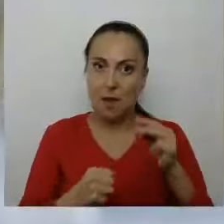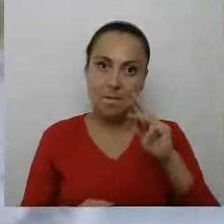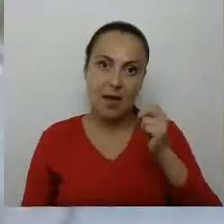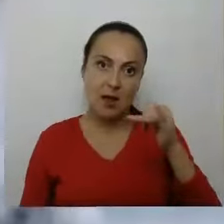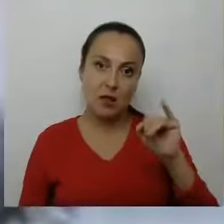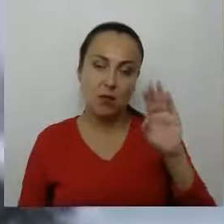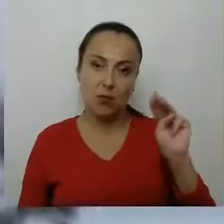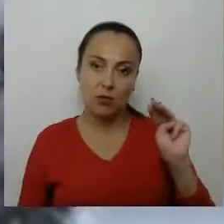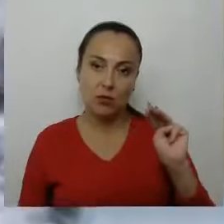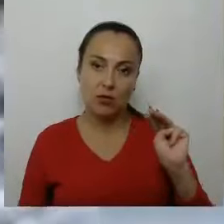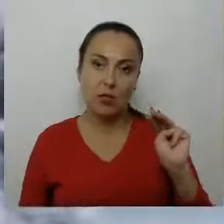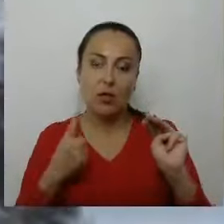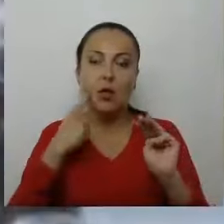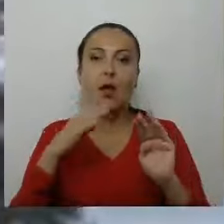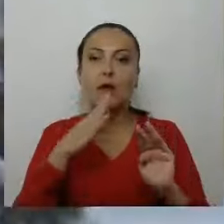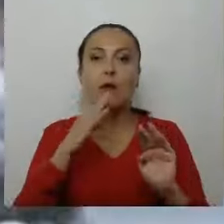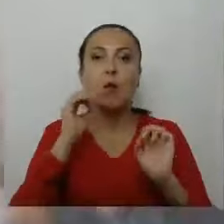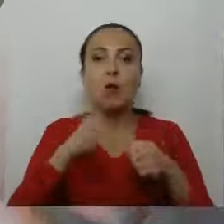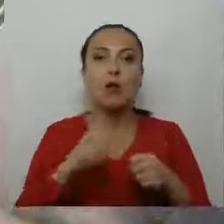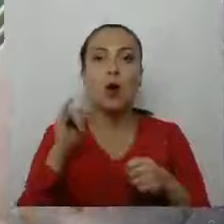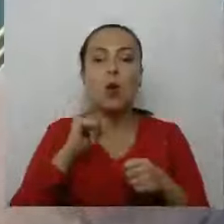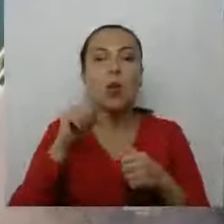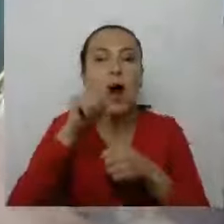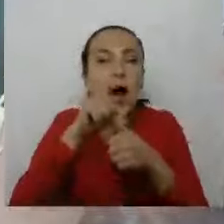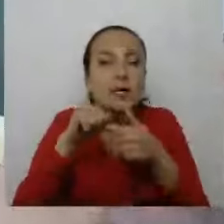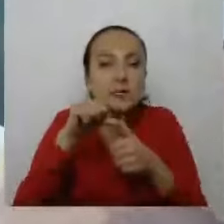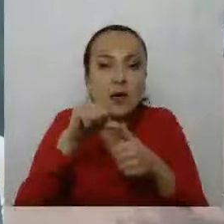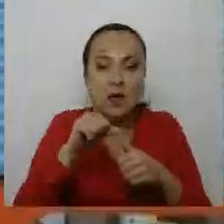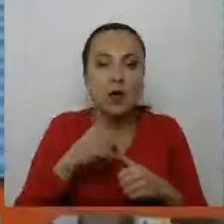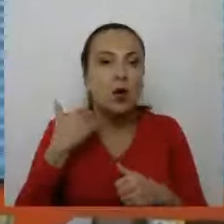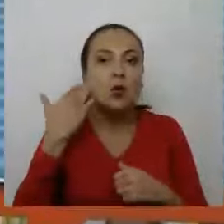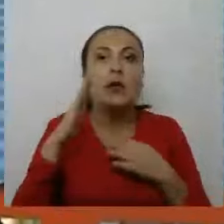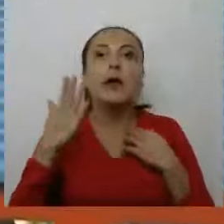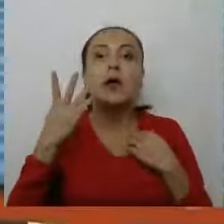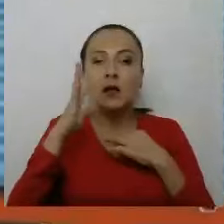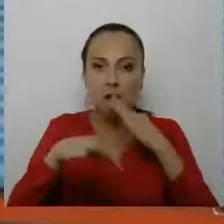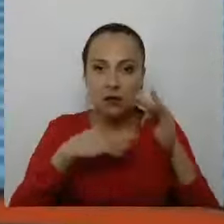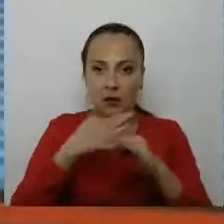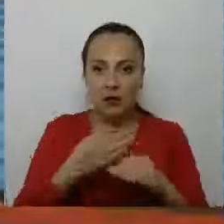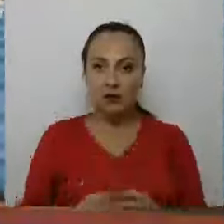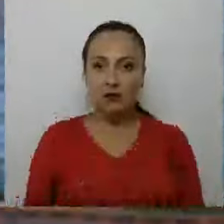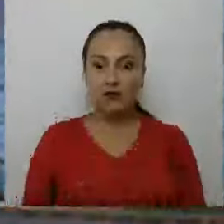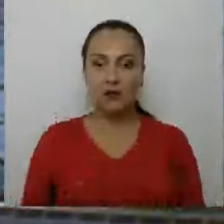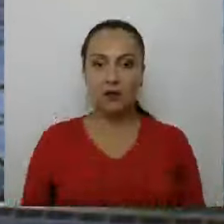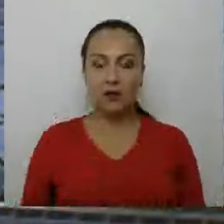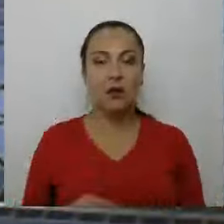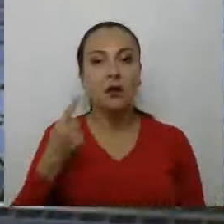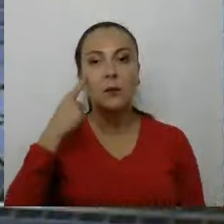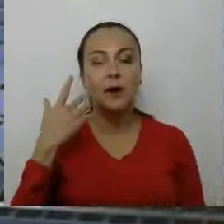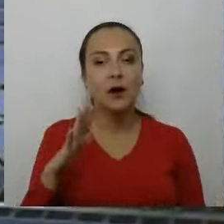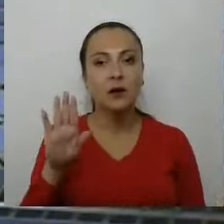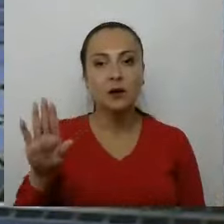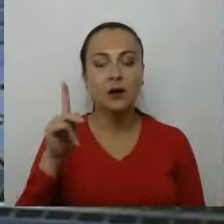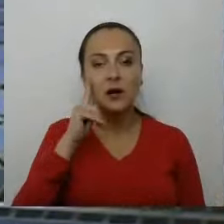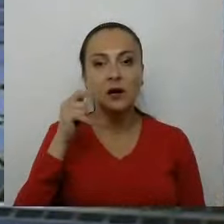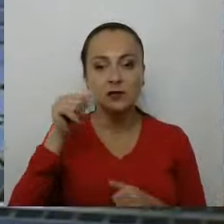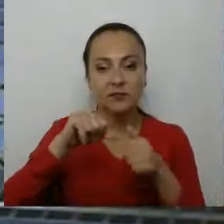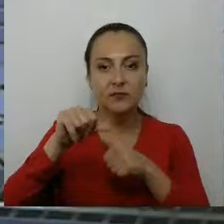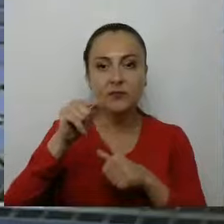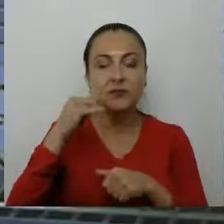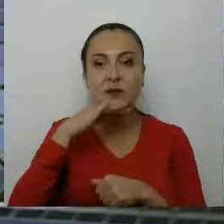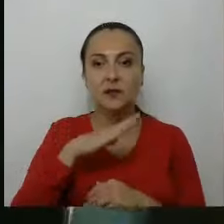hablaba también que podría ser una especie de aceite, no saben qué es la sustancia. Y al parecer, esta sustancia ya llegó